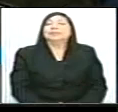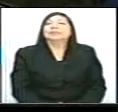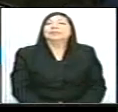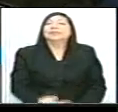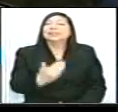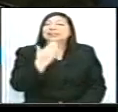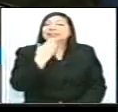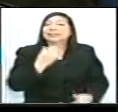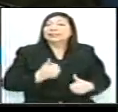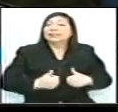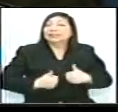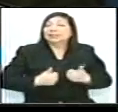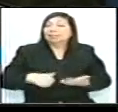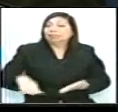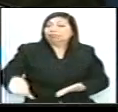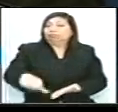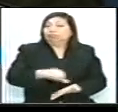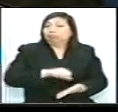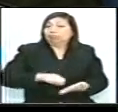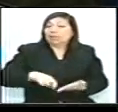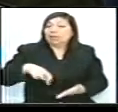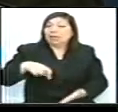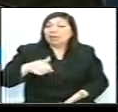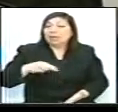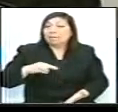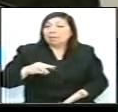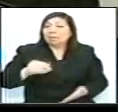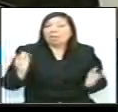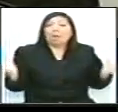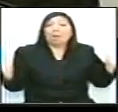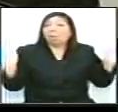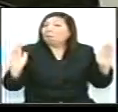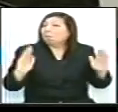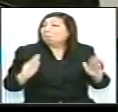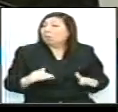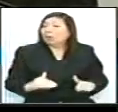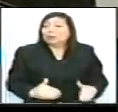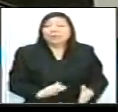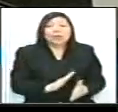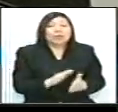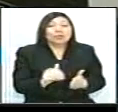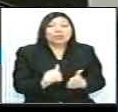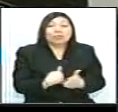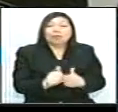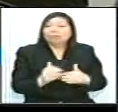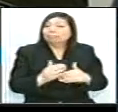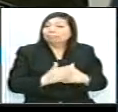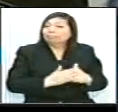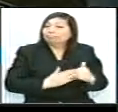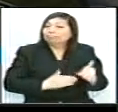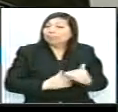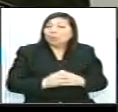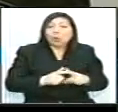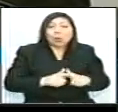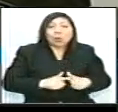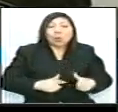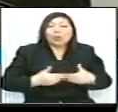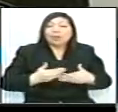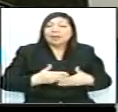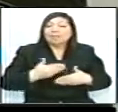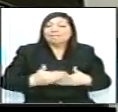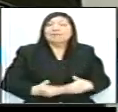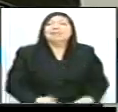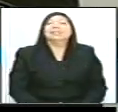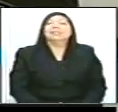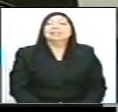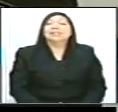quienes vivían en La Pampa ha hecho que colapse prácticamente toda la infraestructura de las zonas vecinas,